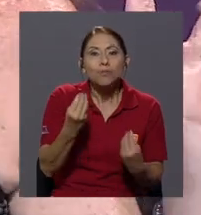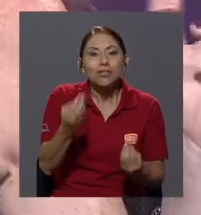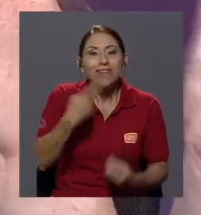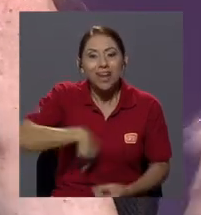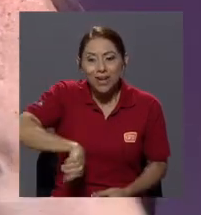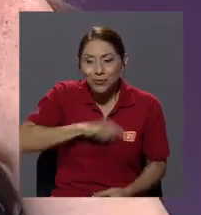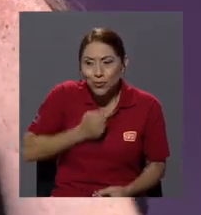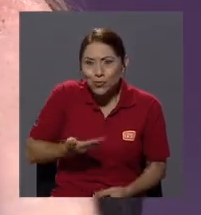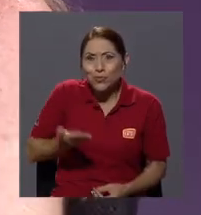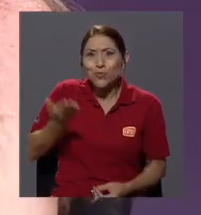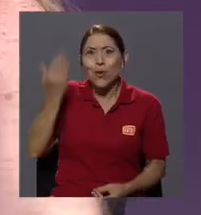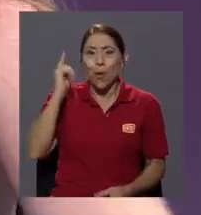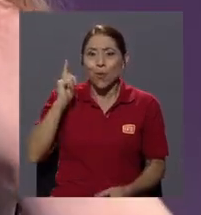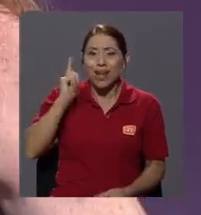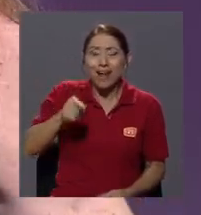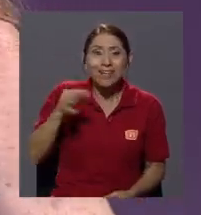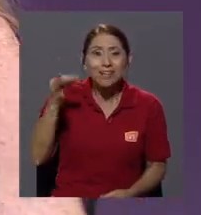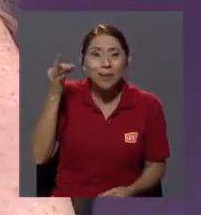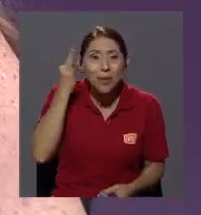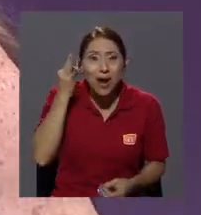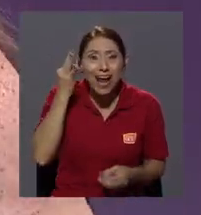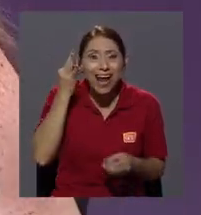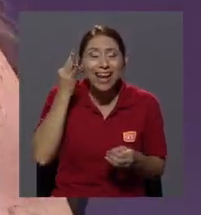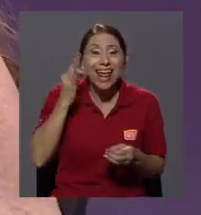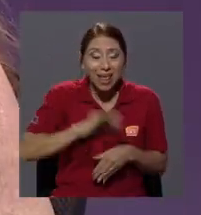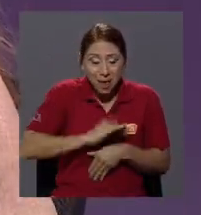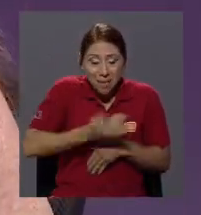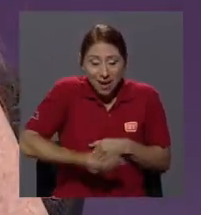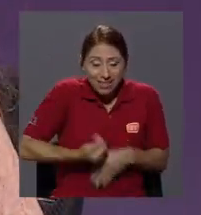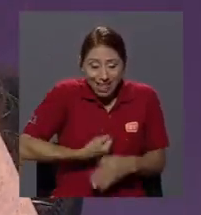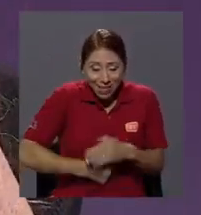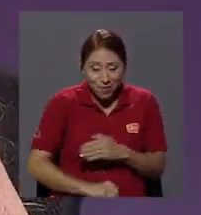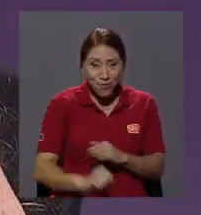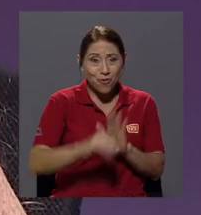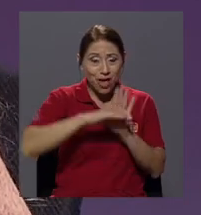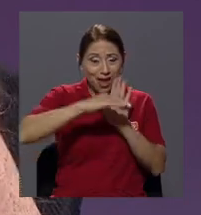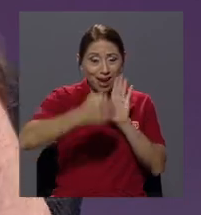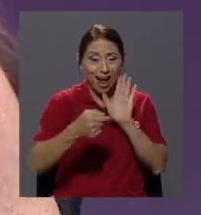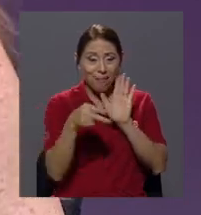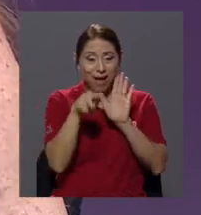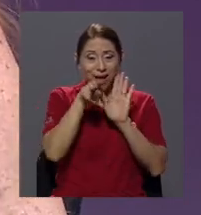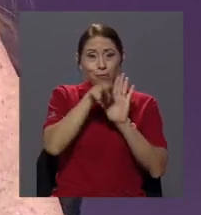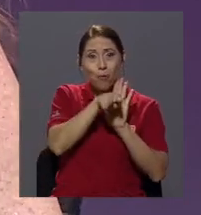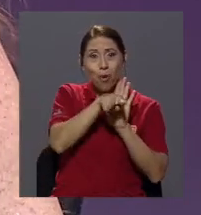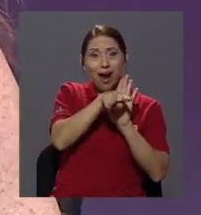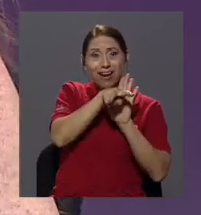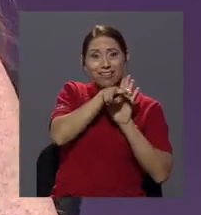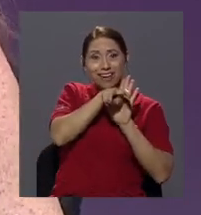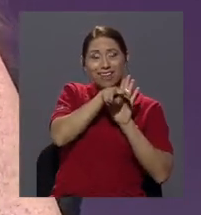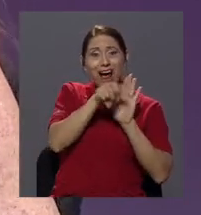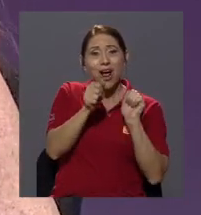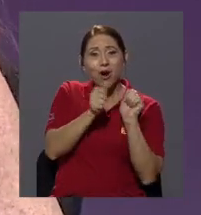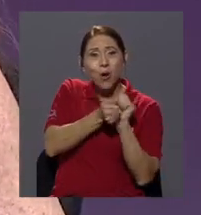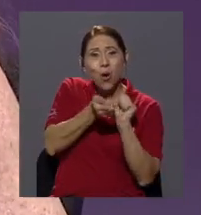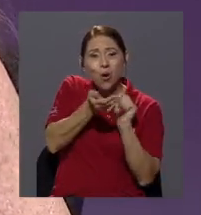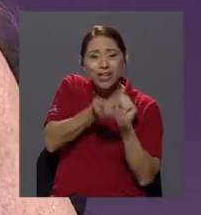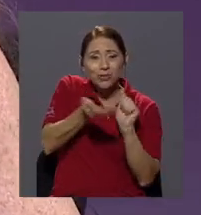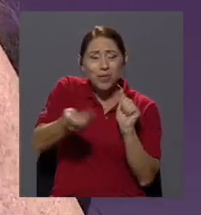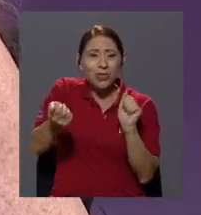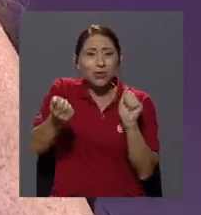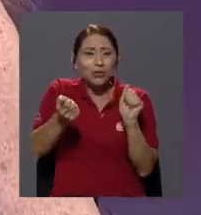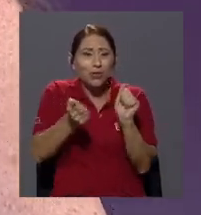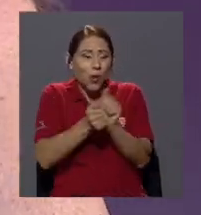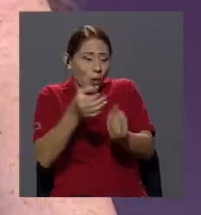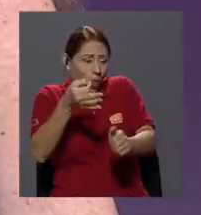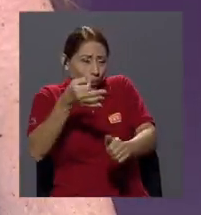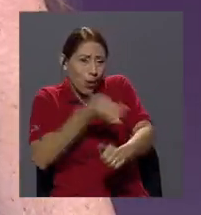con instrumentos y drogas así extrayendo bebés pero eso va a ser algo de vergüenza cultural yo estoy